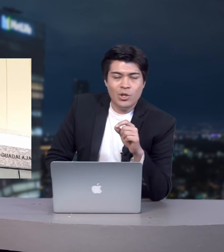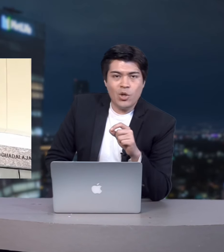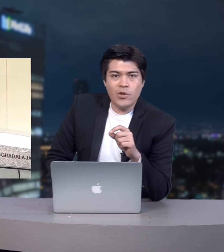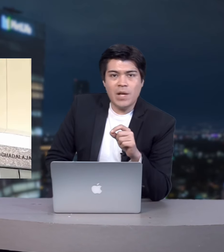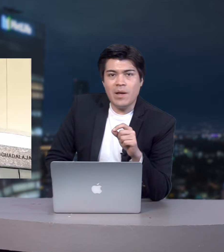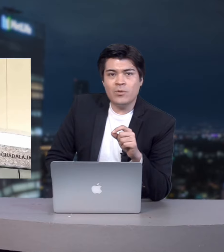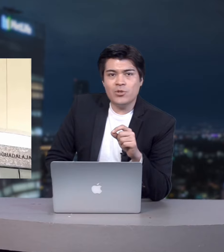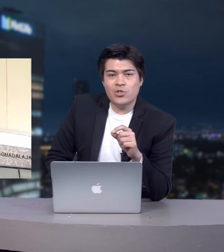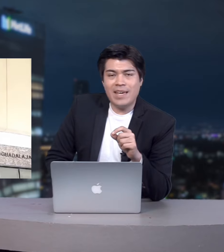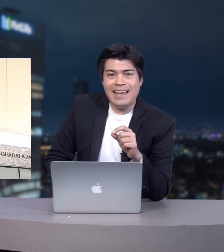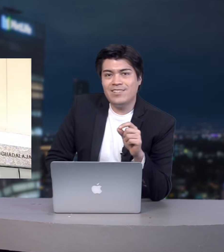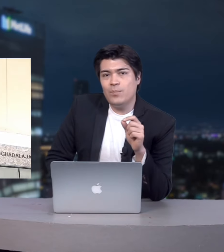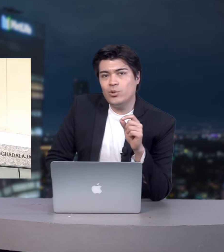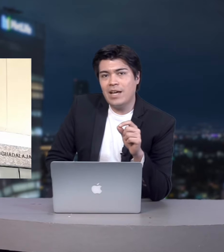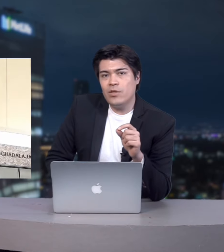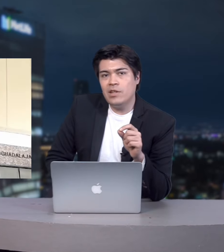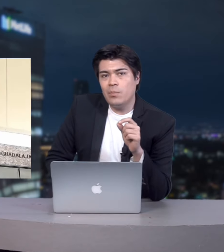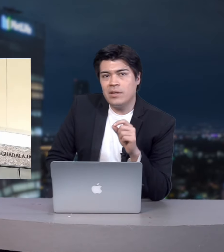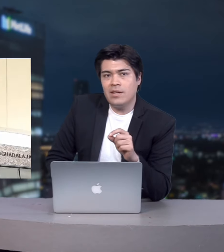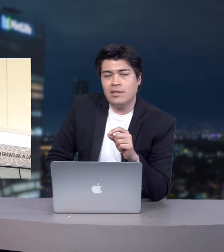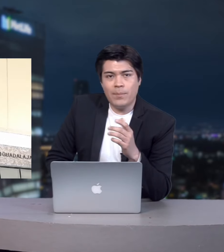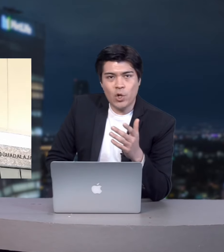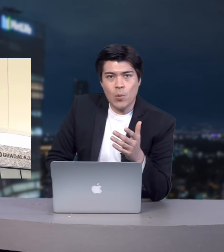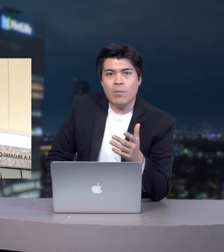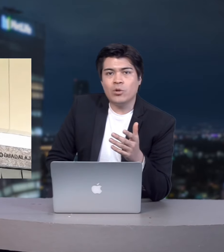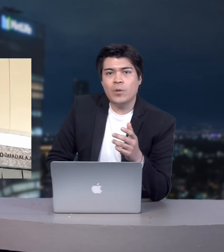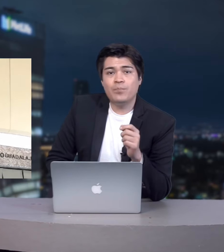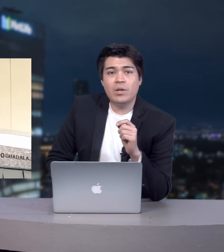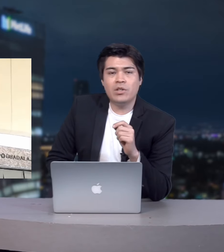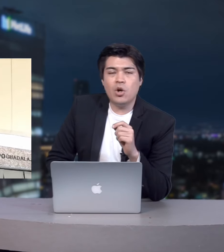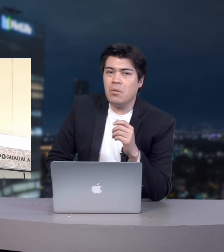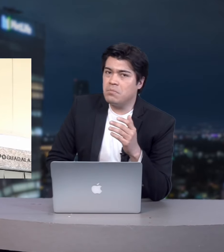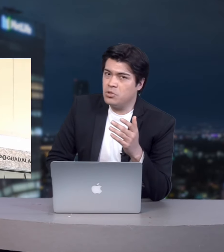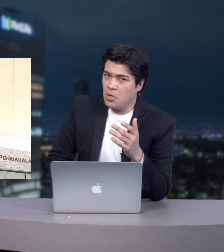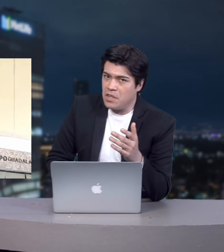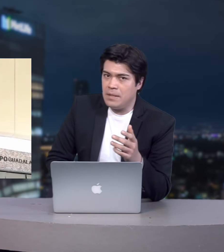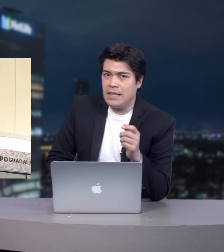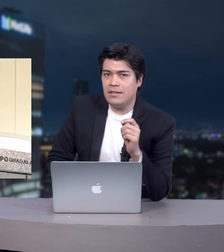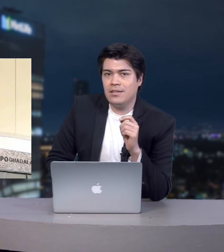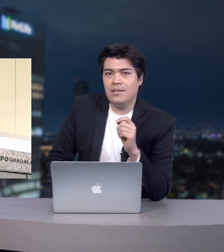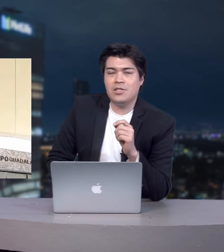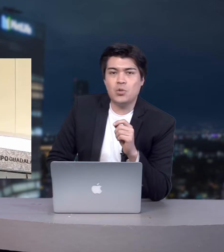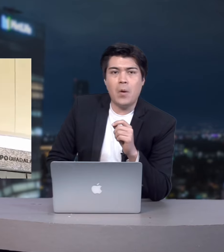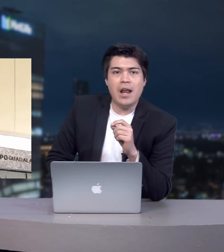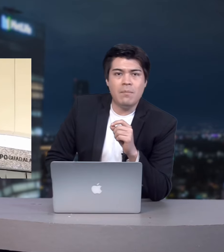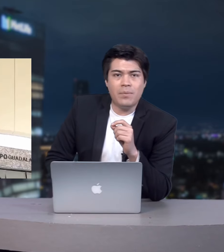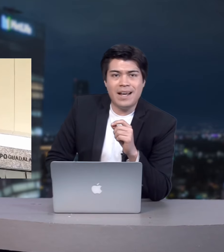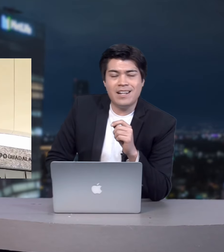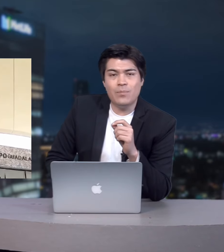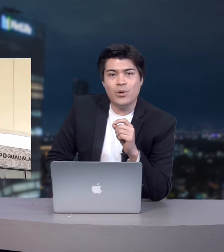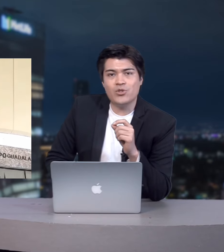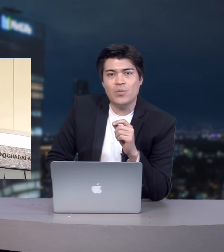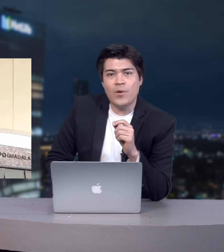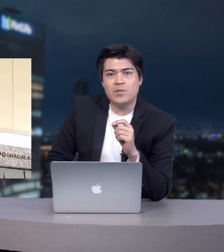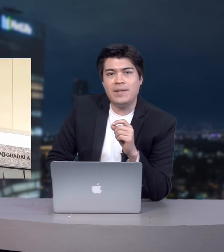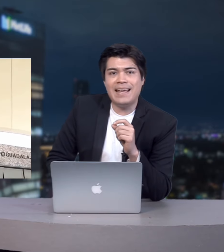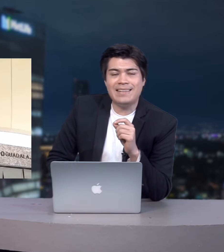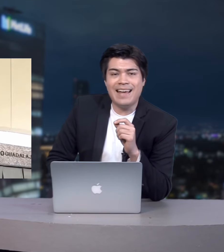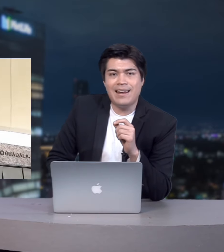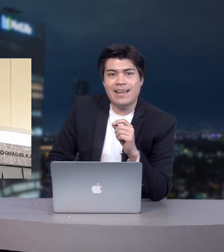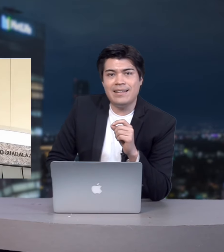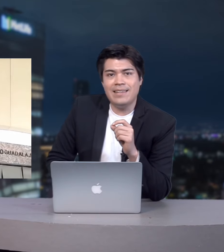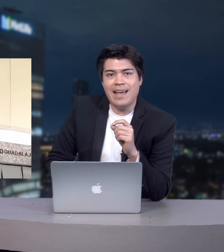eh todos sabemos que el exdiputado independiente Pedro kumamoto vendió su credibilidad y su alma para ser el próximo